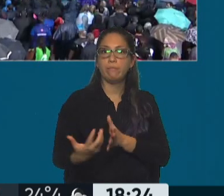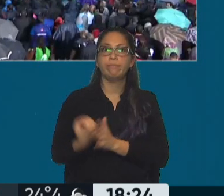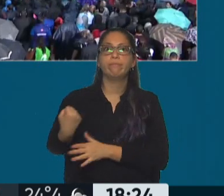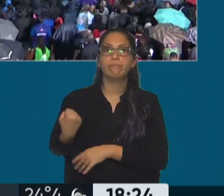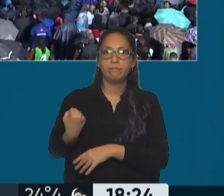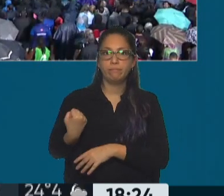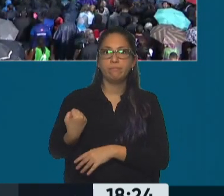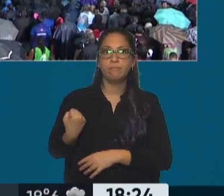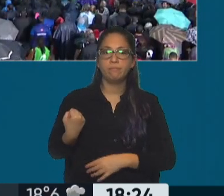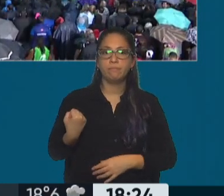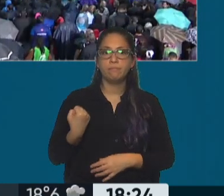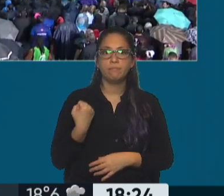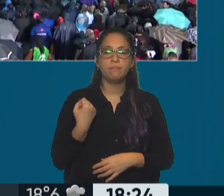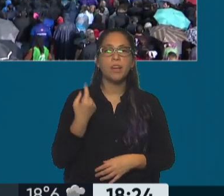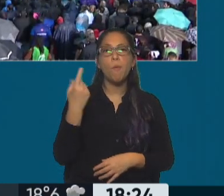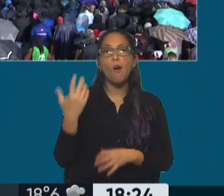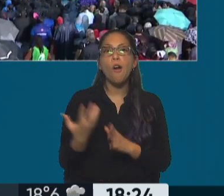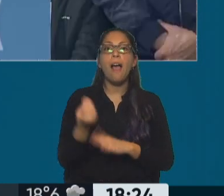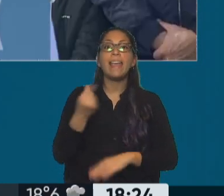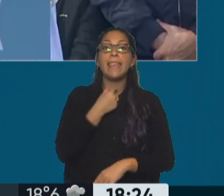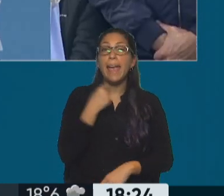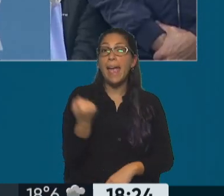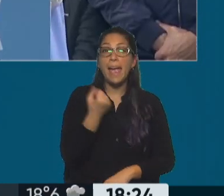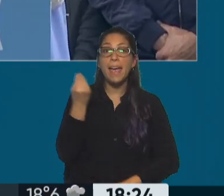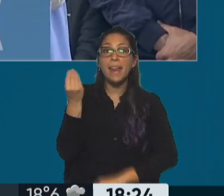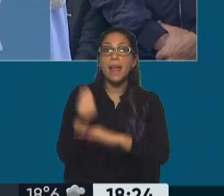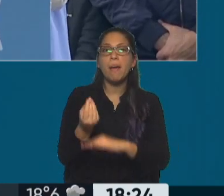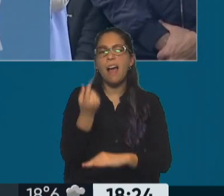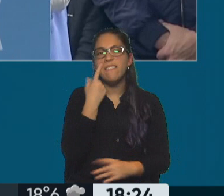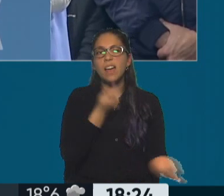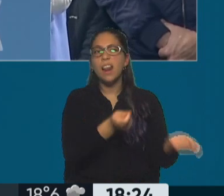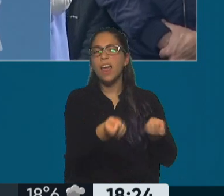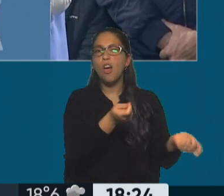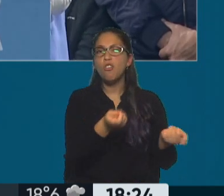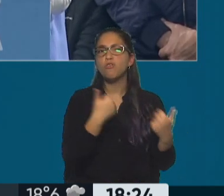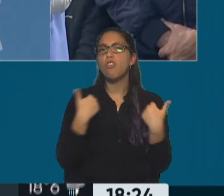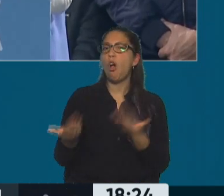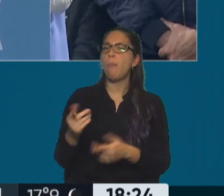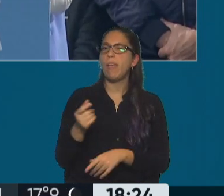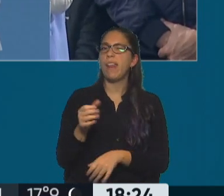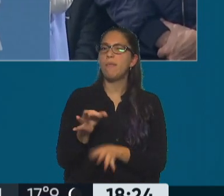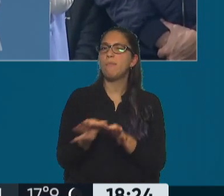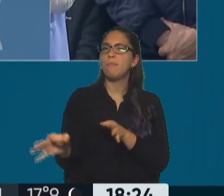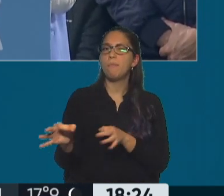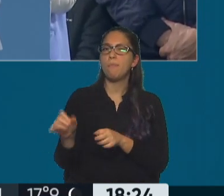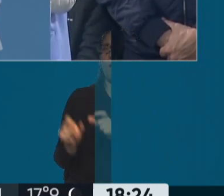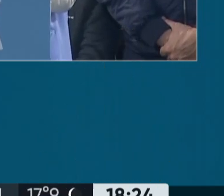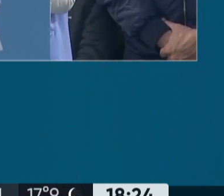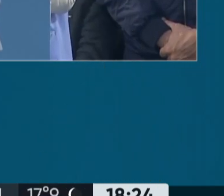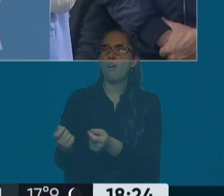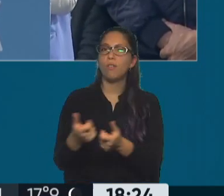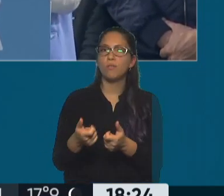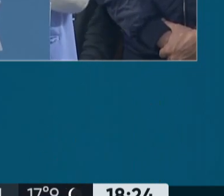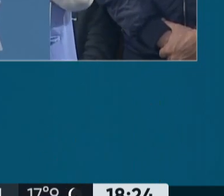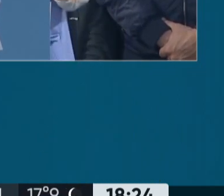de pensar en qué negocios puede hacer que le convenga a un sector minoritario que no está dispuesto a